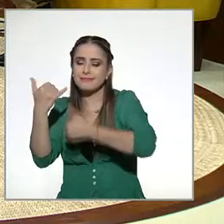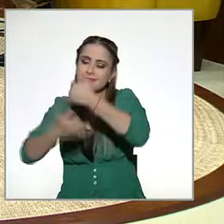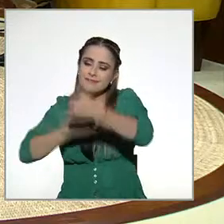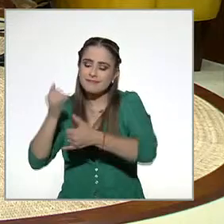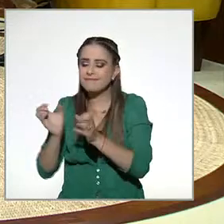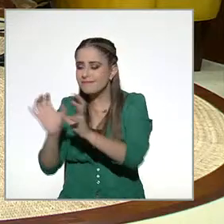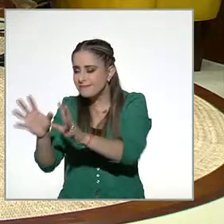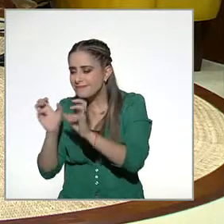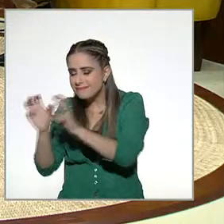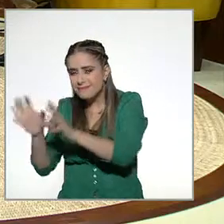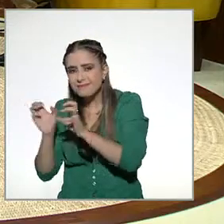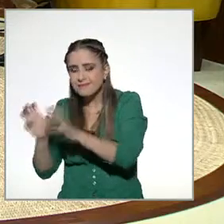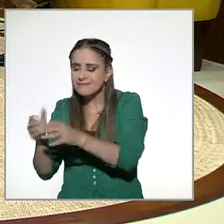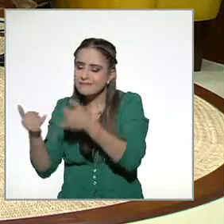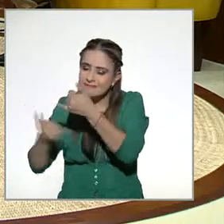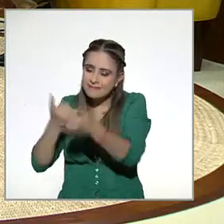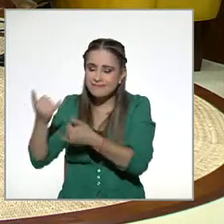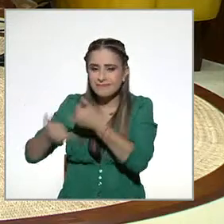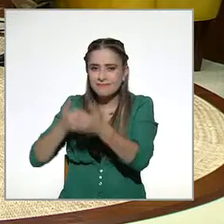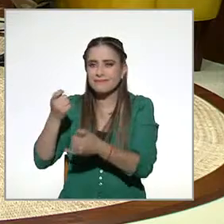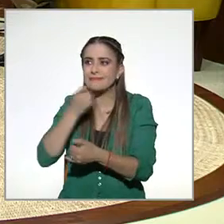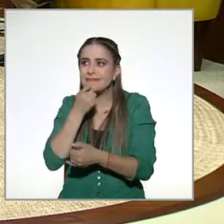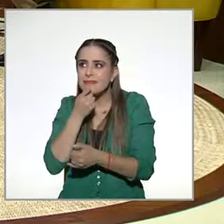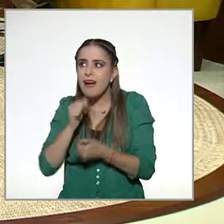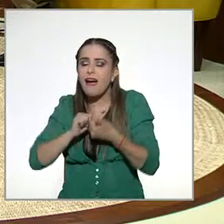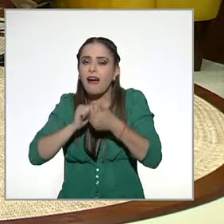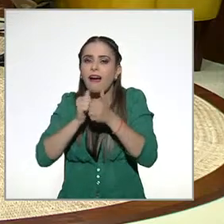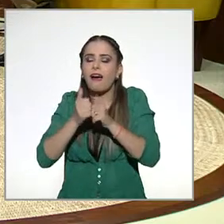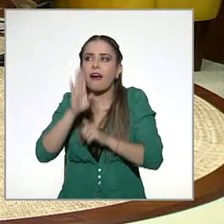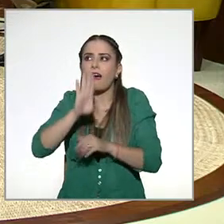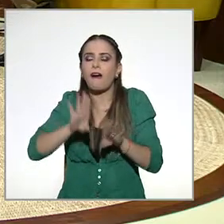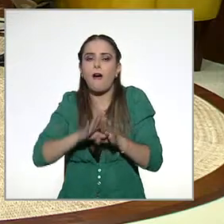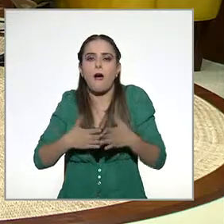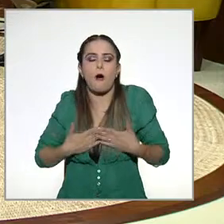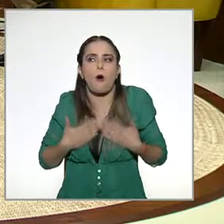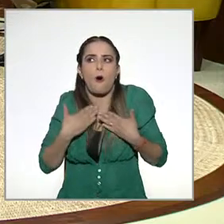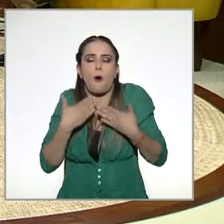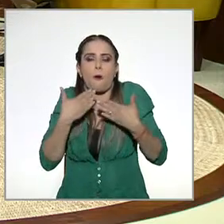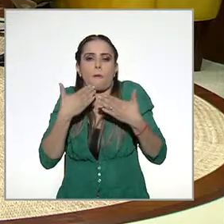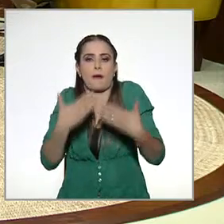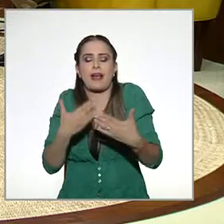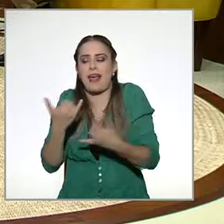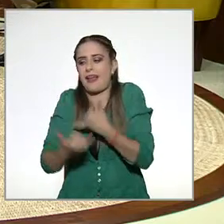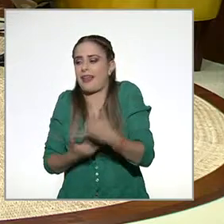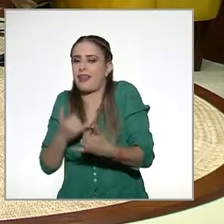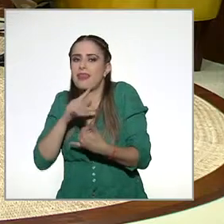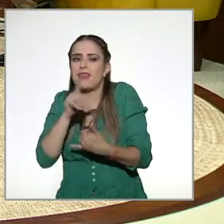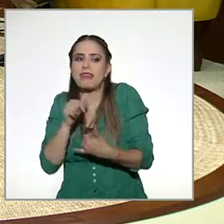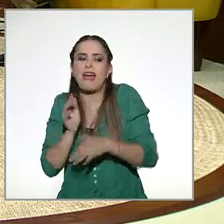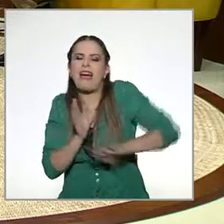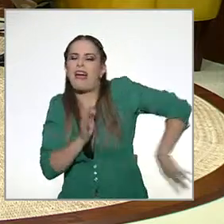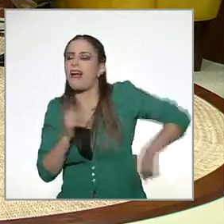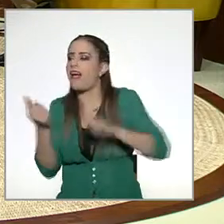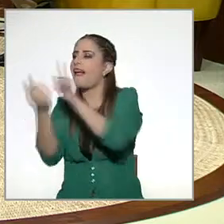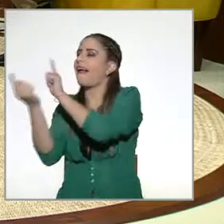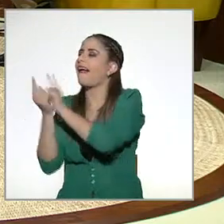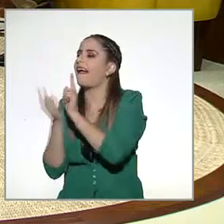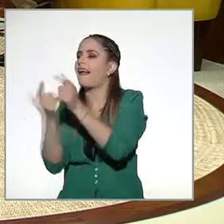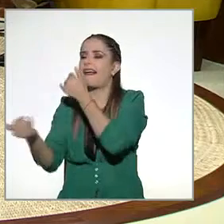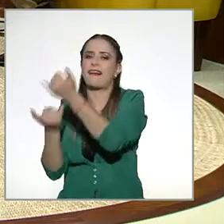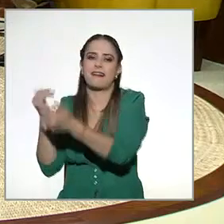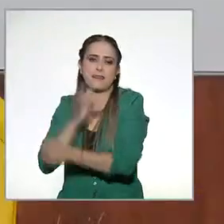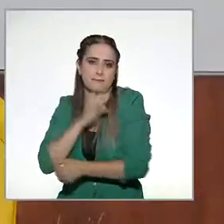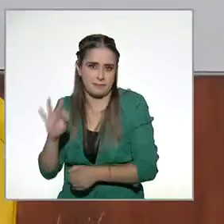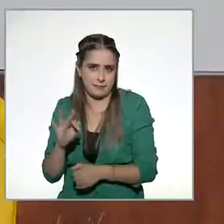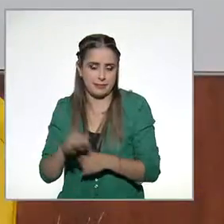pelotas y involucrarse en el juego donde le de ese como puente que le permita el pasaje a la otra dimensión. Porque muchos también